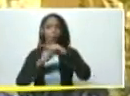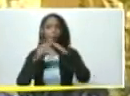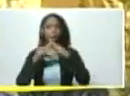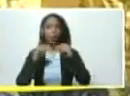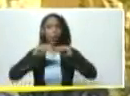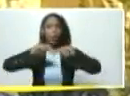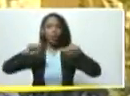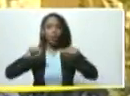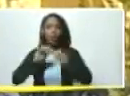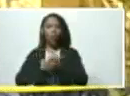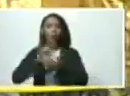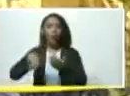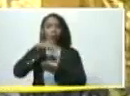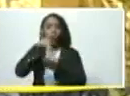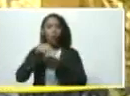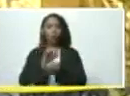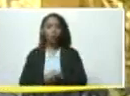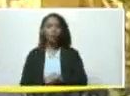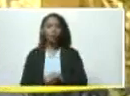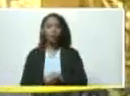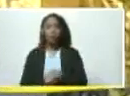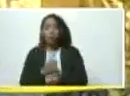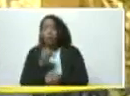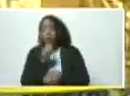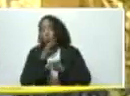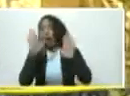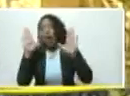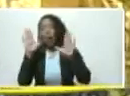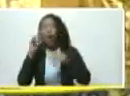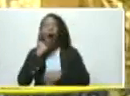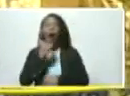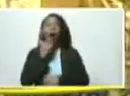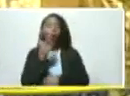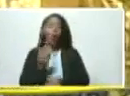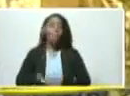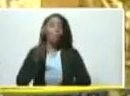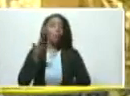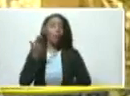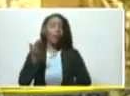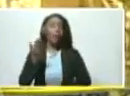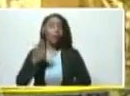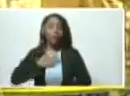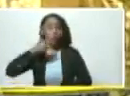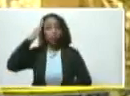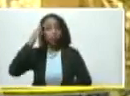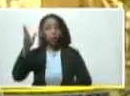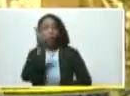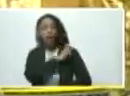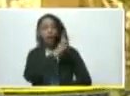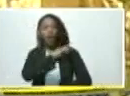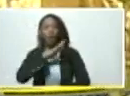territorio nacional. Y bueno, algo también muy importante, mi comandante jefe, los CLAP